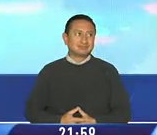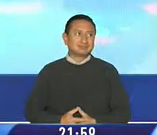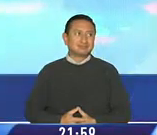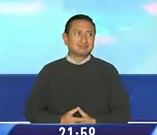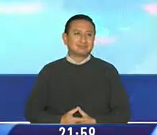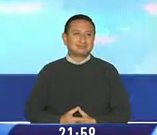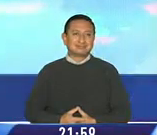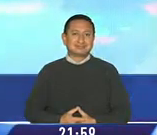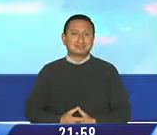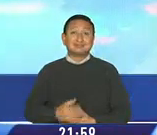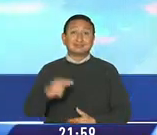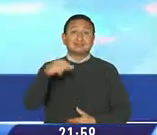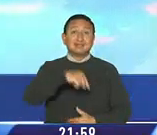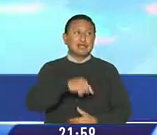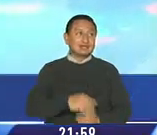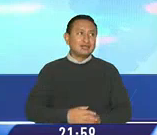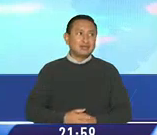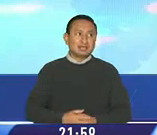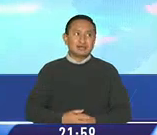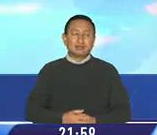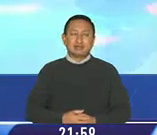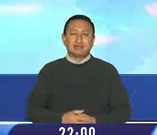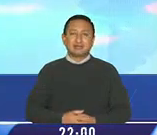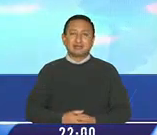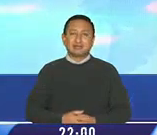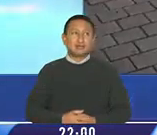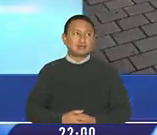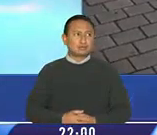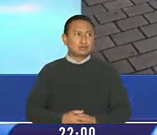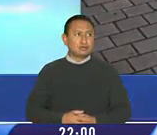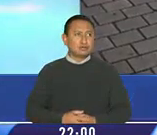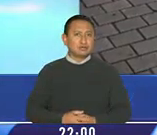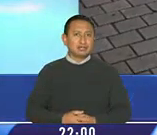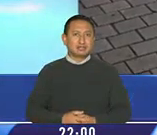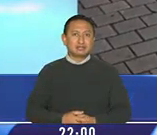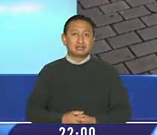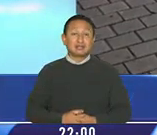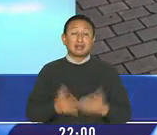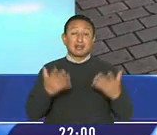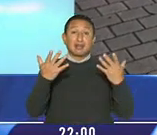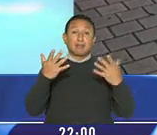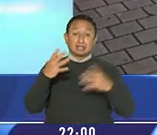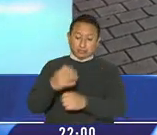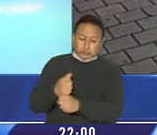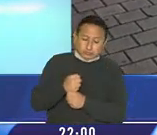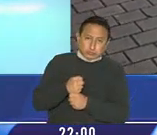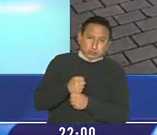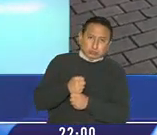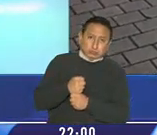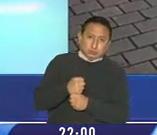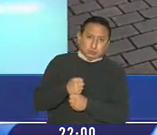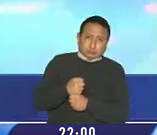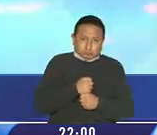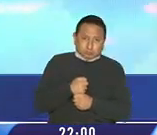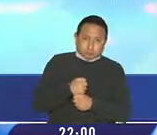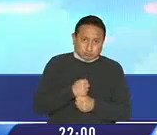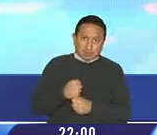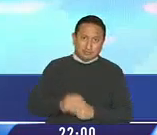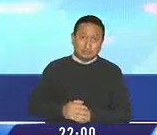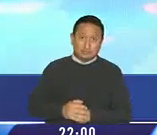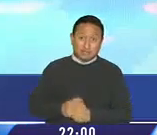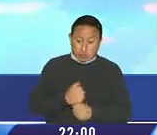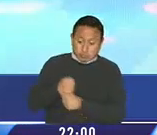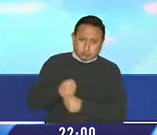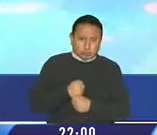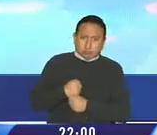En el suelo quedó la víctima. Había recibido un impacto de bala. En sus manos sostenía fuertemente el bolso. Se negaba